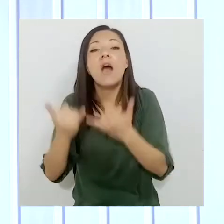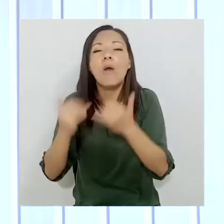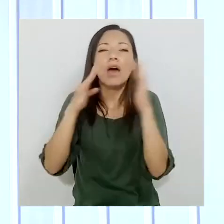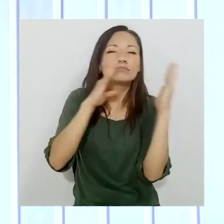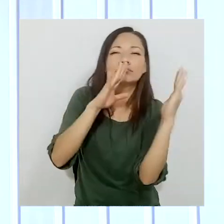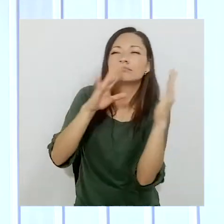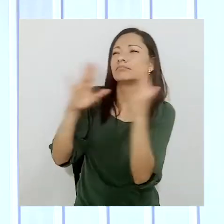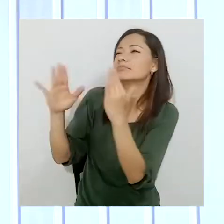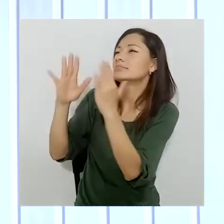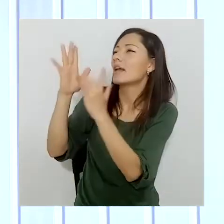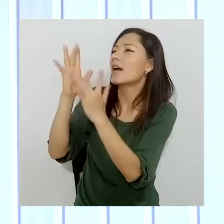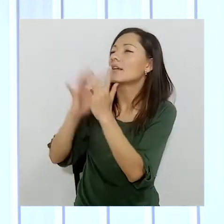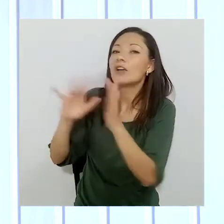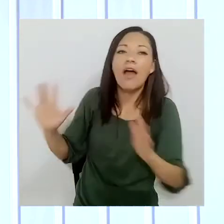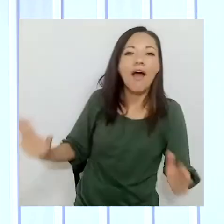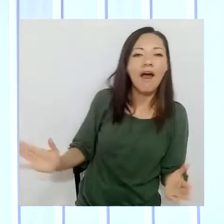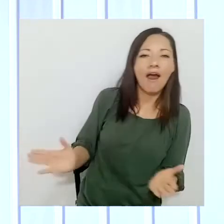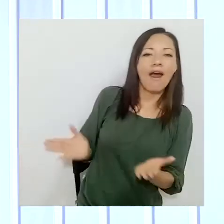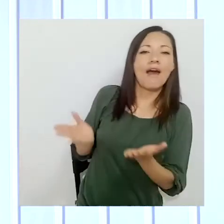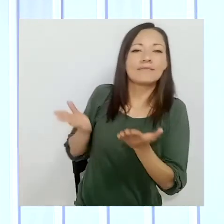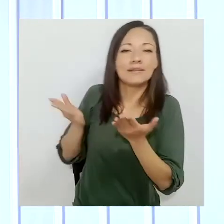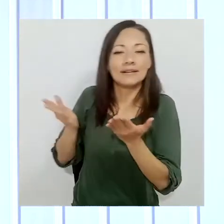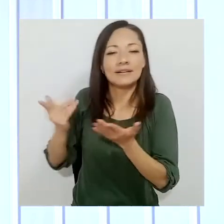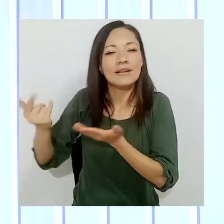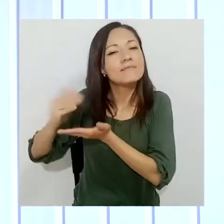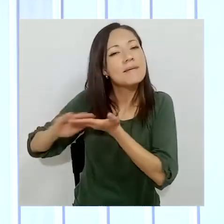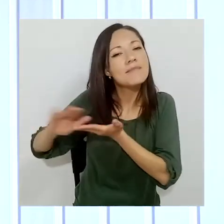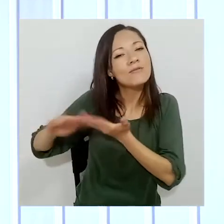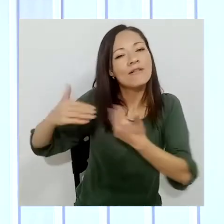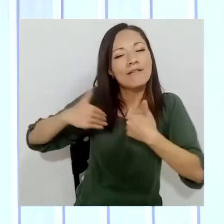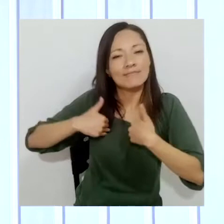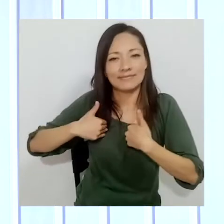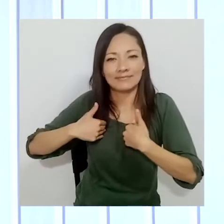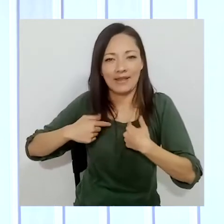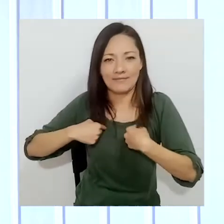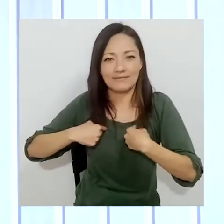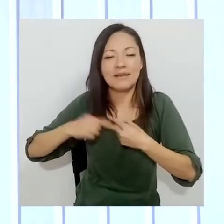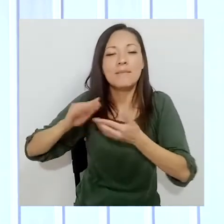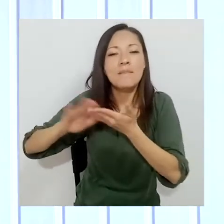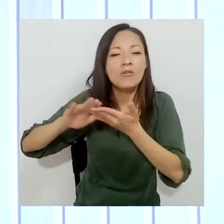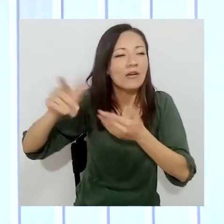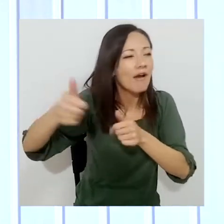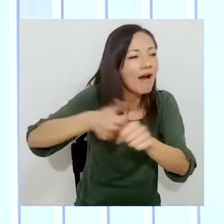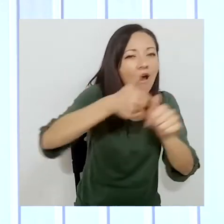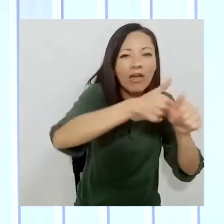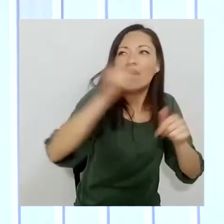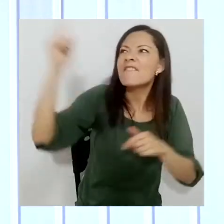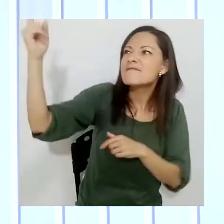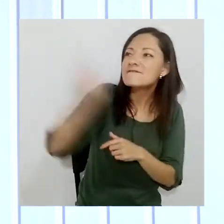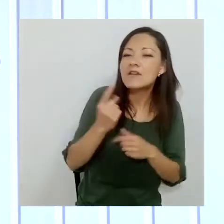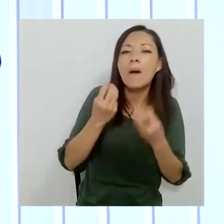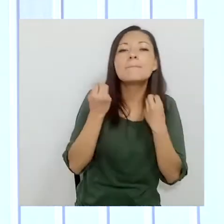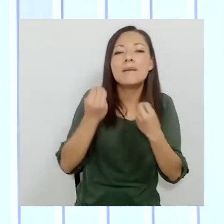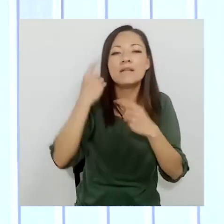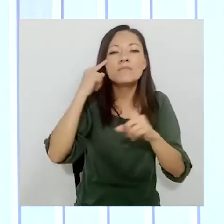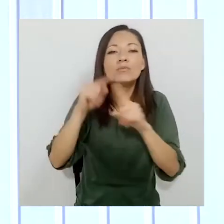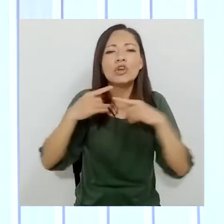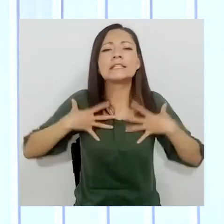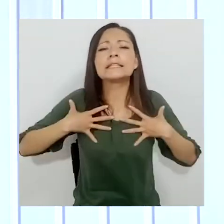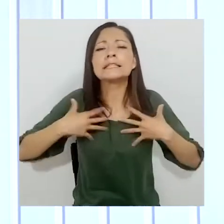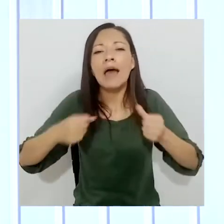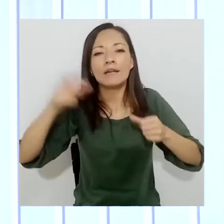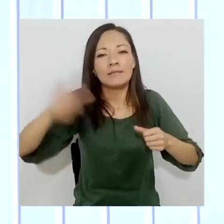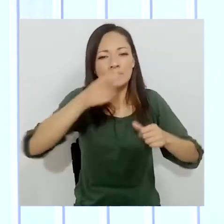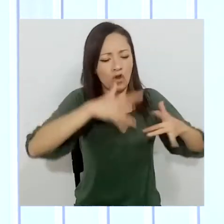Él, el cual es amplio en perdonar. Porque vino a sanar a los quebrantados de corazón,